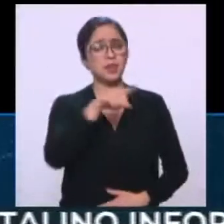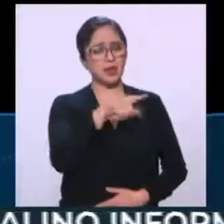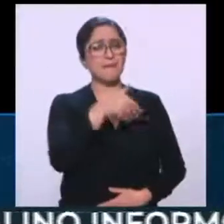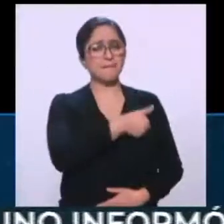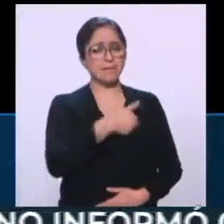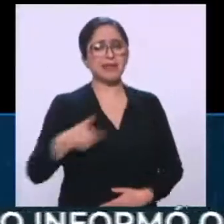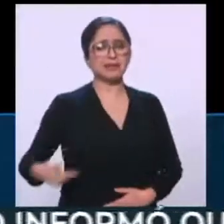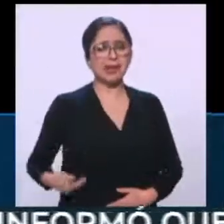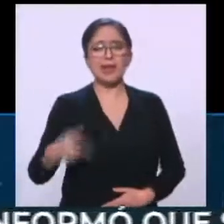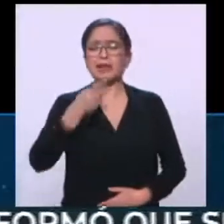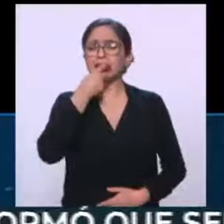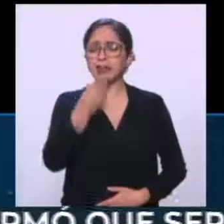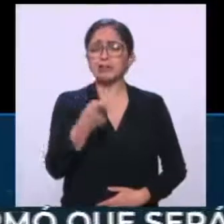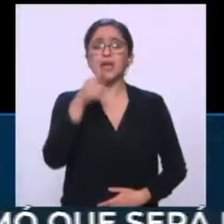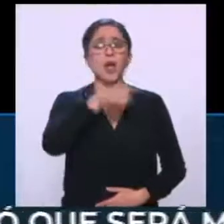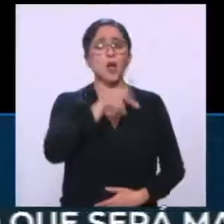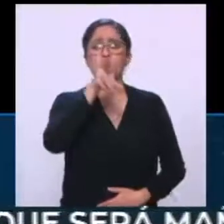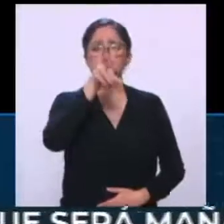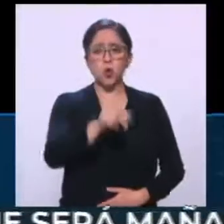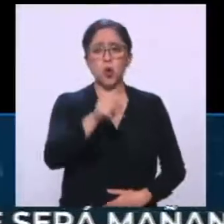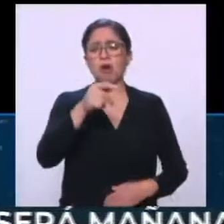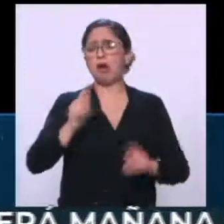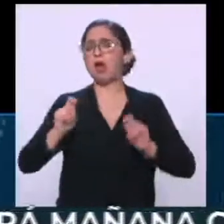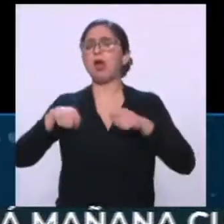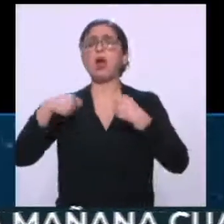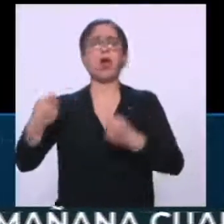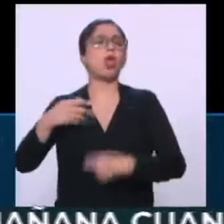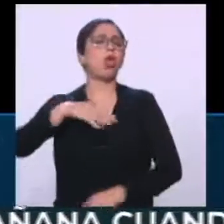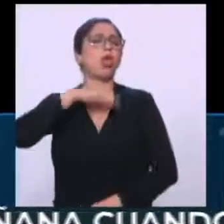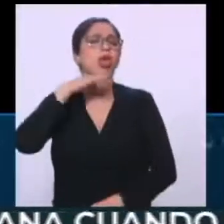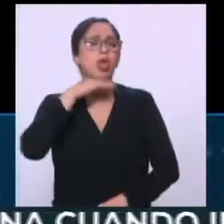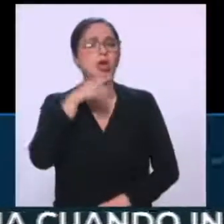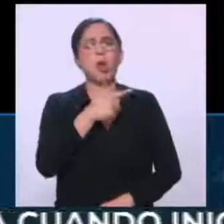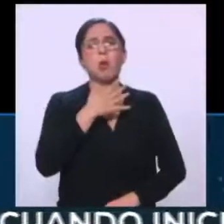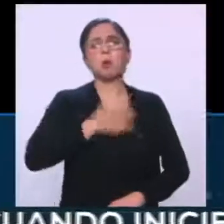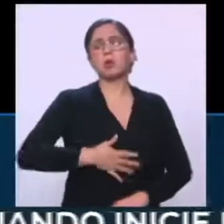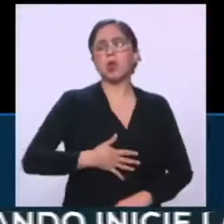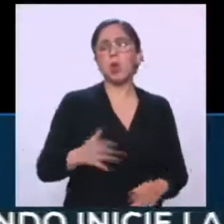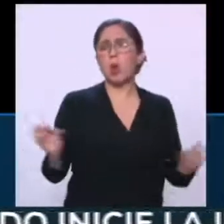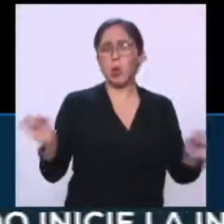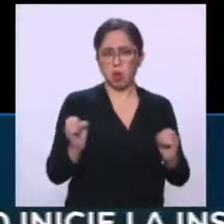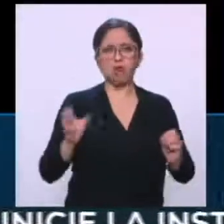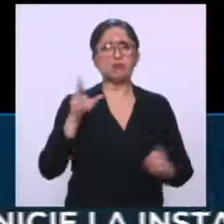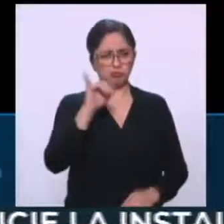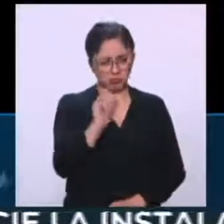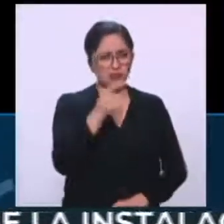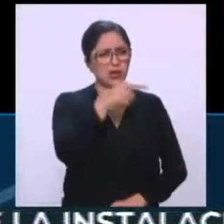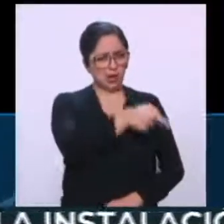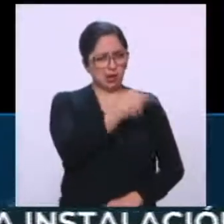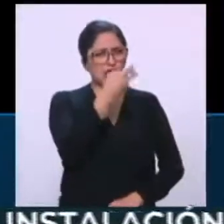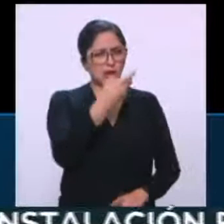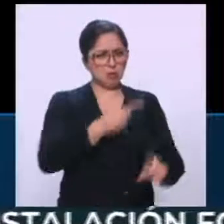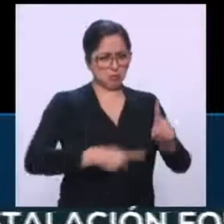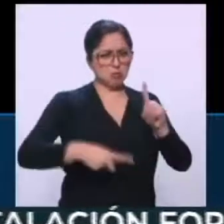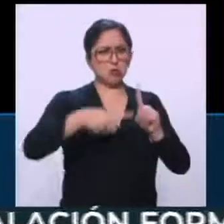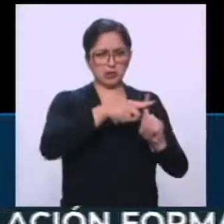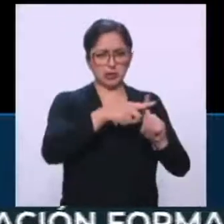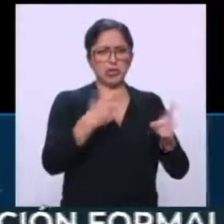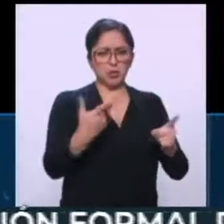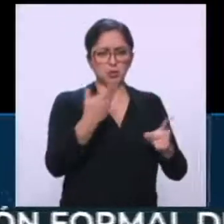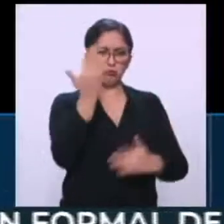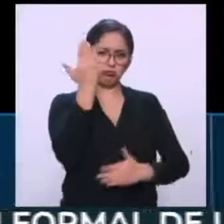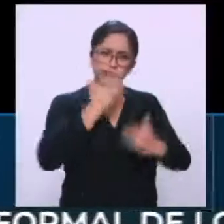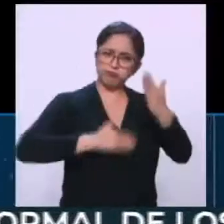que no habrá impunidad, defendiendo el punto de la soberanía, que creo que es un punto positivo, importante, trascendental, y